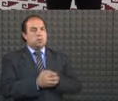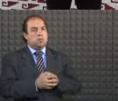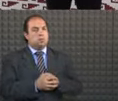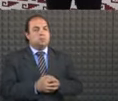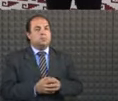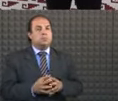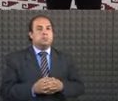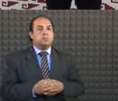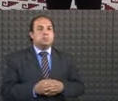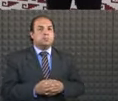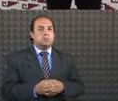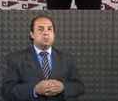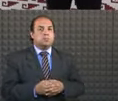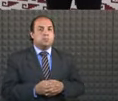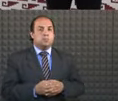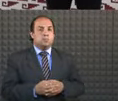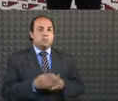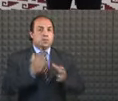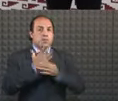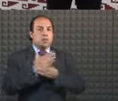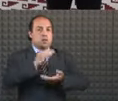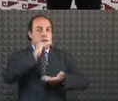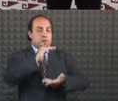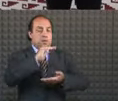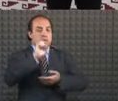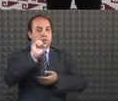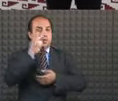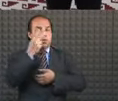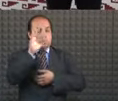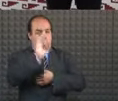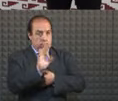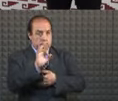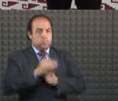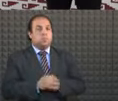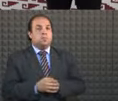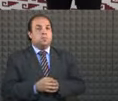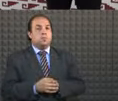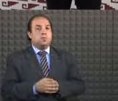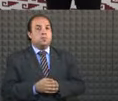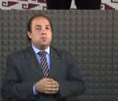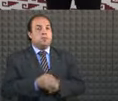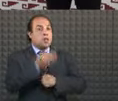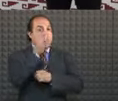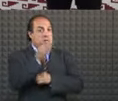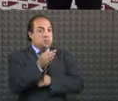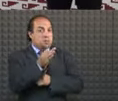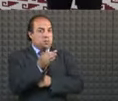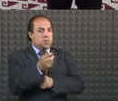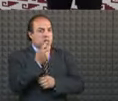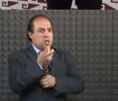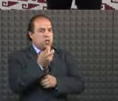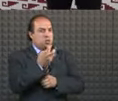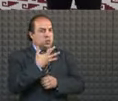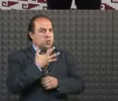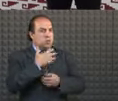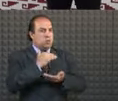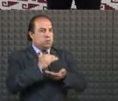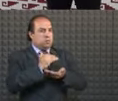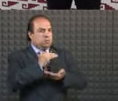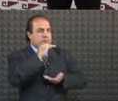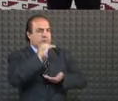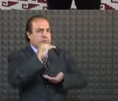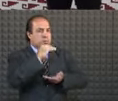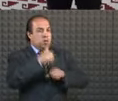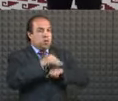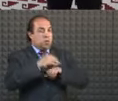favor, se habla, bueno, de una capacidad todavía del 62% para aceptar. ¿Esto fue porque crecieron la cantidad